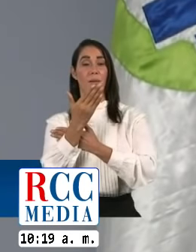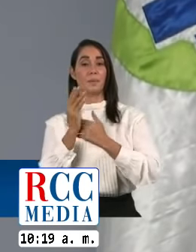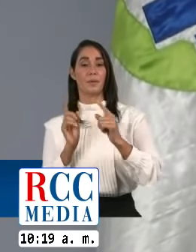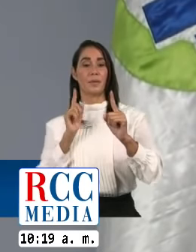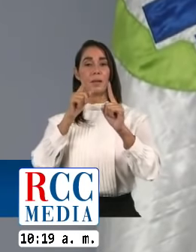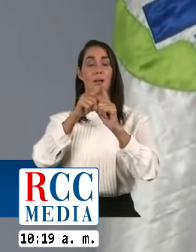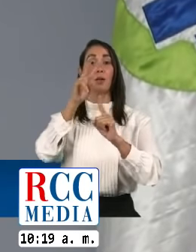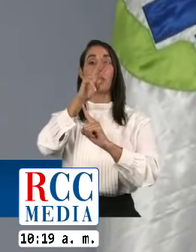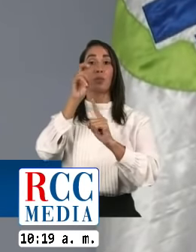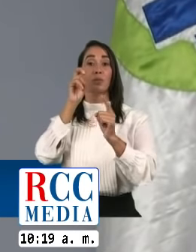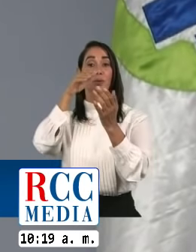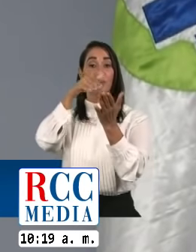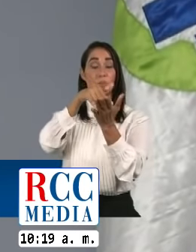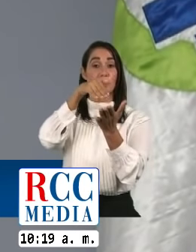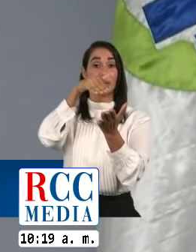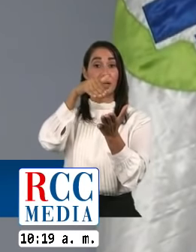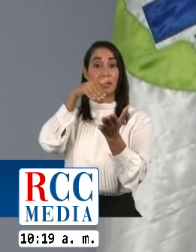alcanzar los